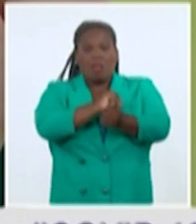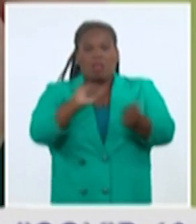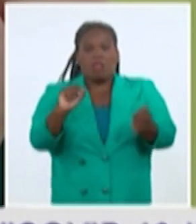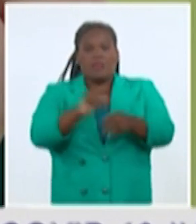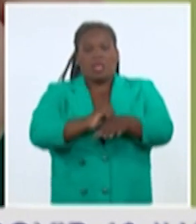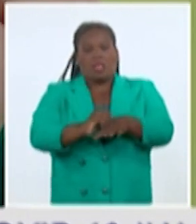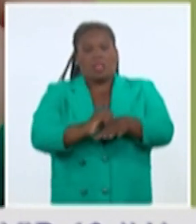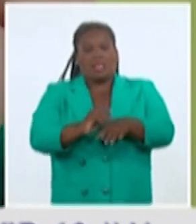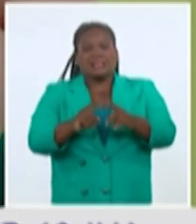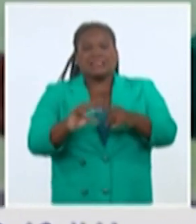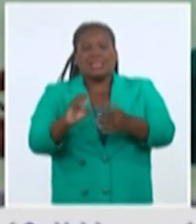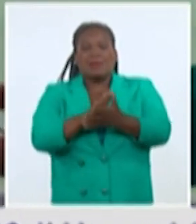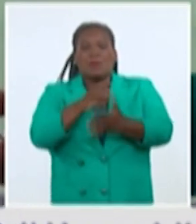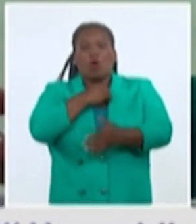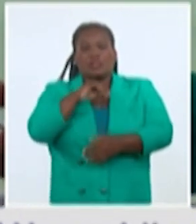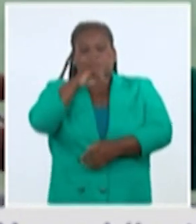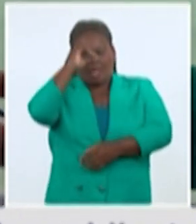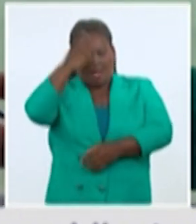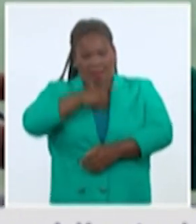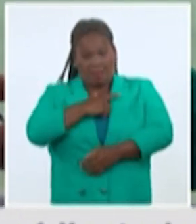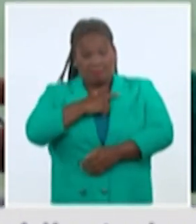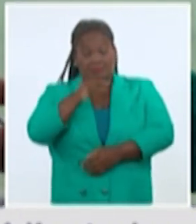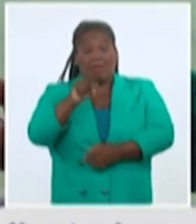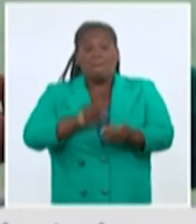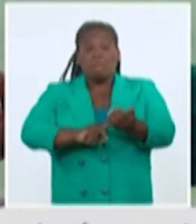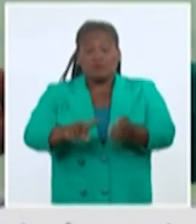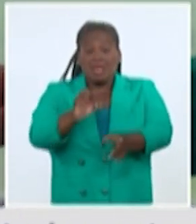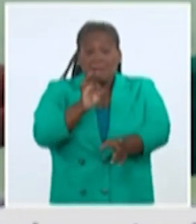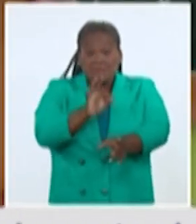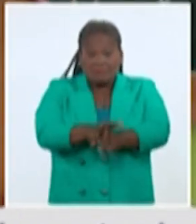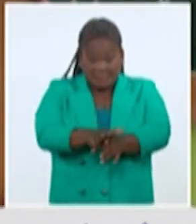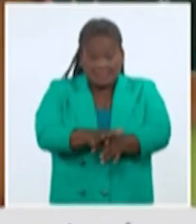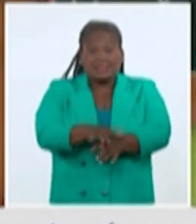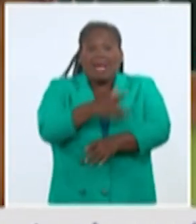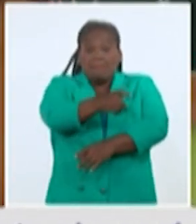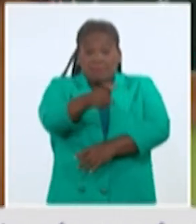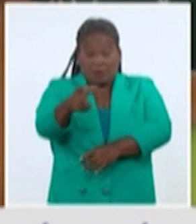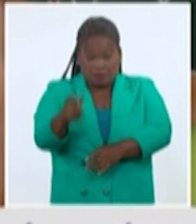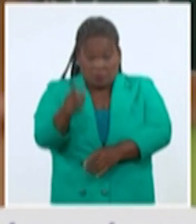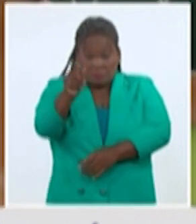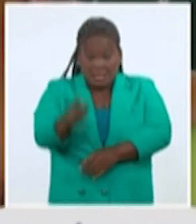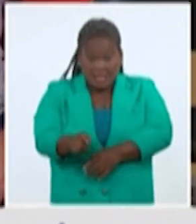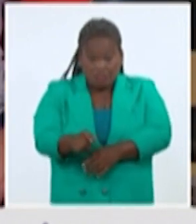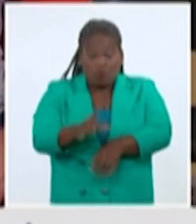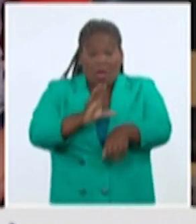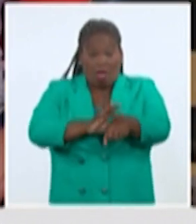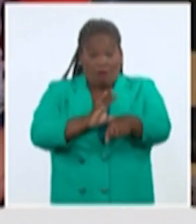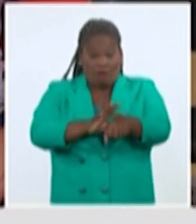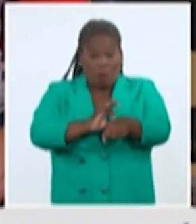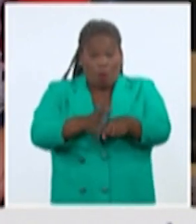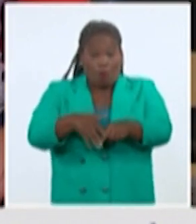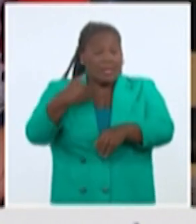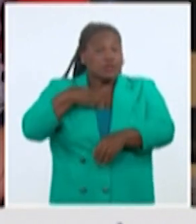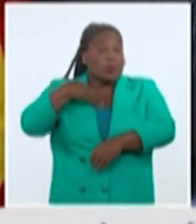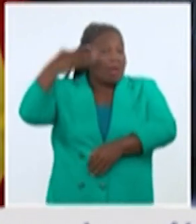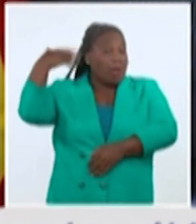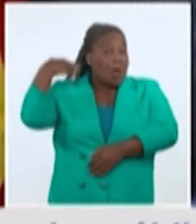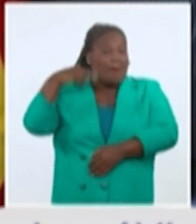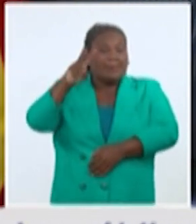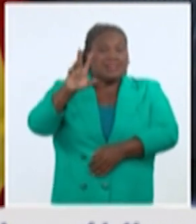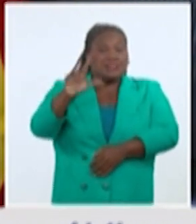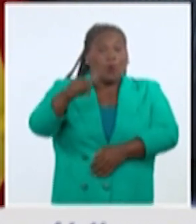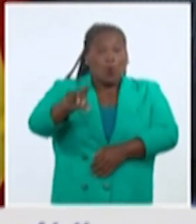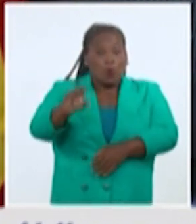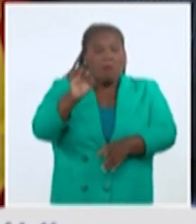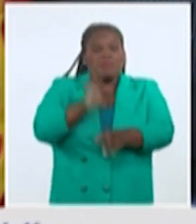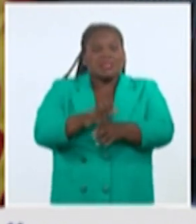provincia también iniciará la vacunación con Soberana Plus en pacientes que fueron convalecientes del virus desde el 25 de julio al 31